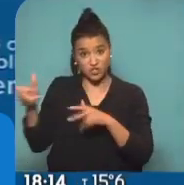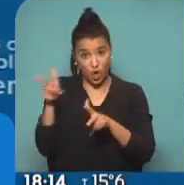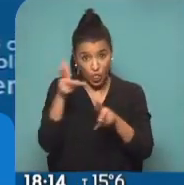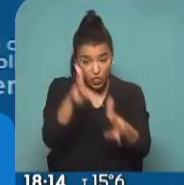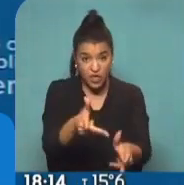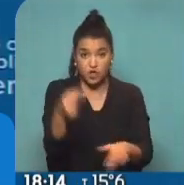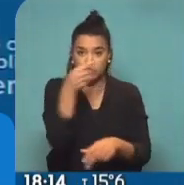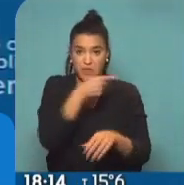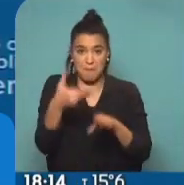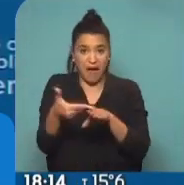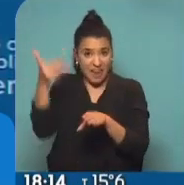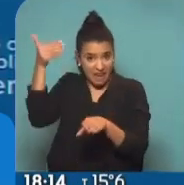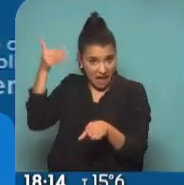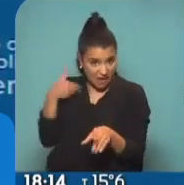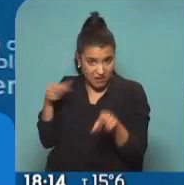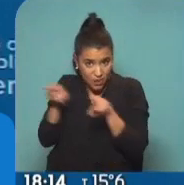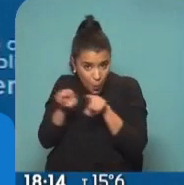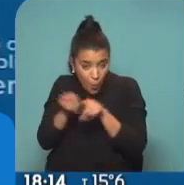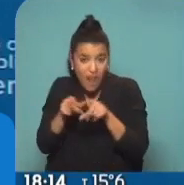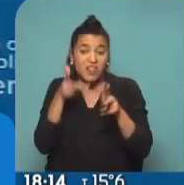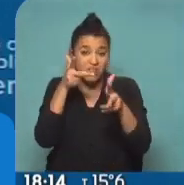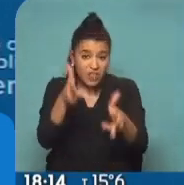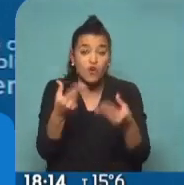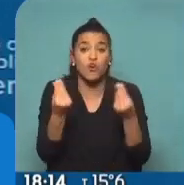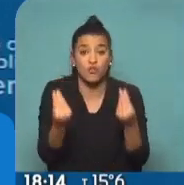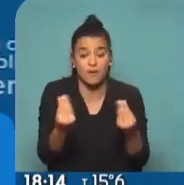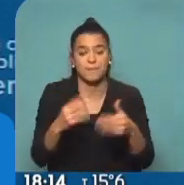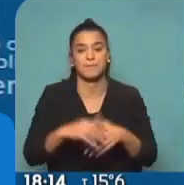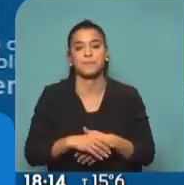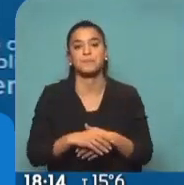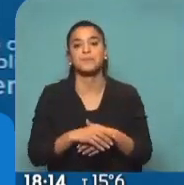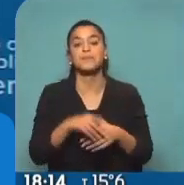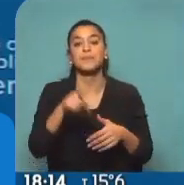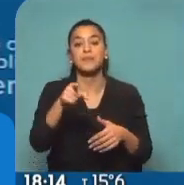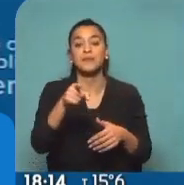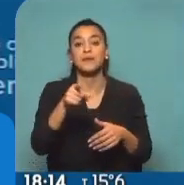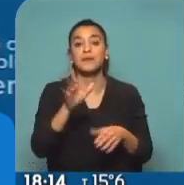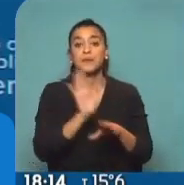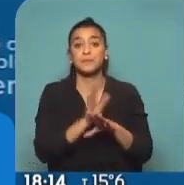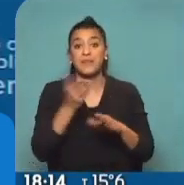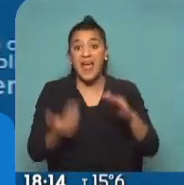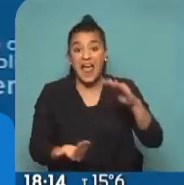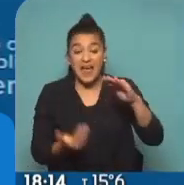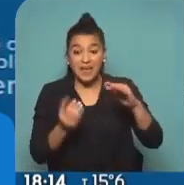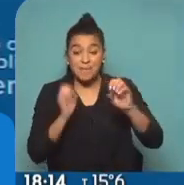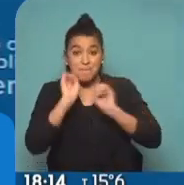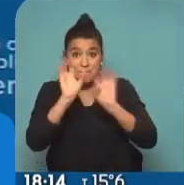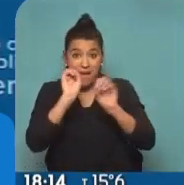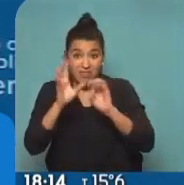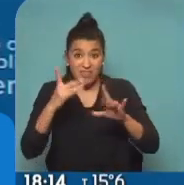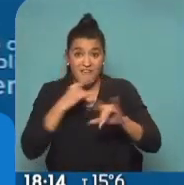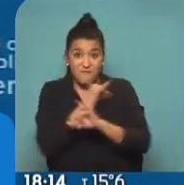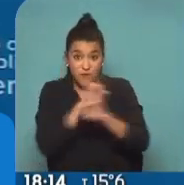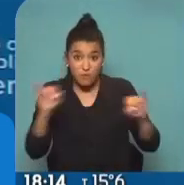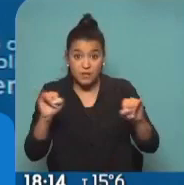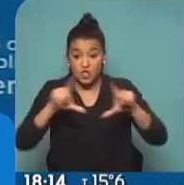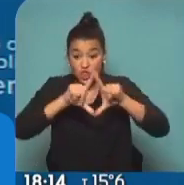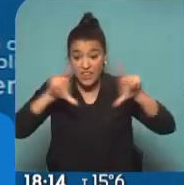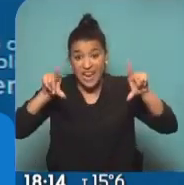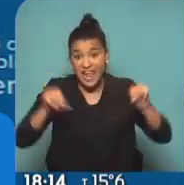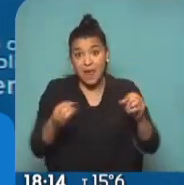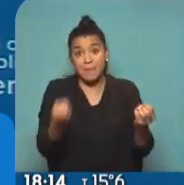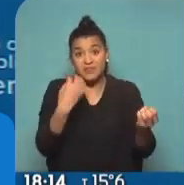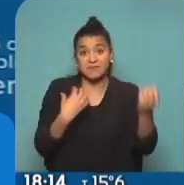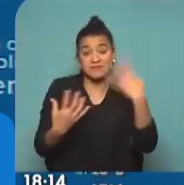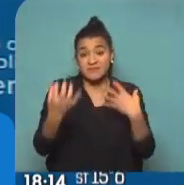toda la semana previa, y como lo hemos dicho, es que el orden de carga es el orden en que los telegramas van llegando, como